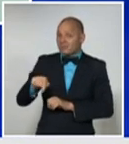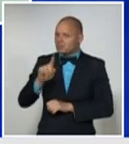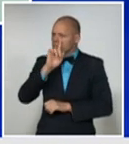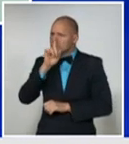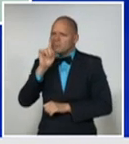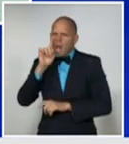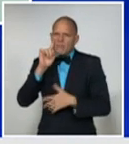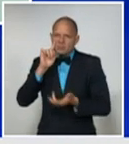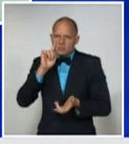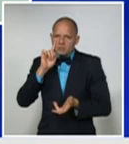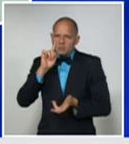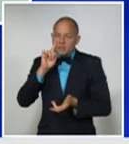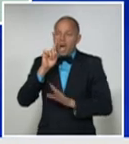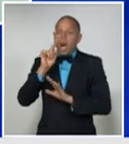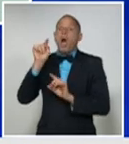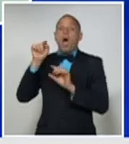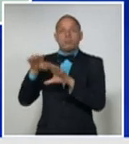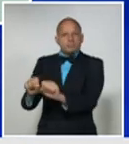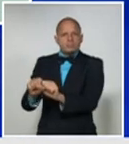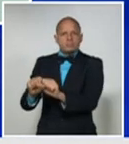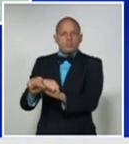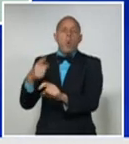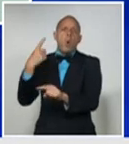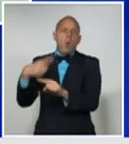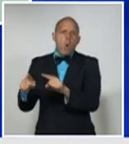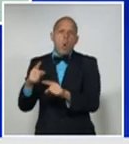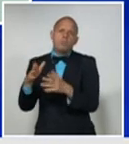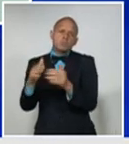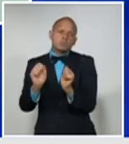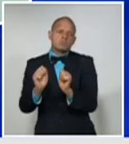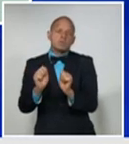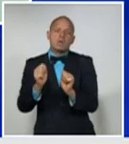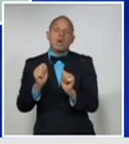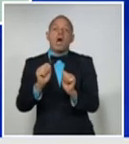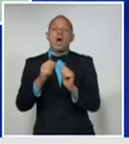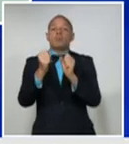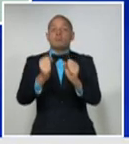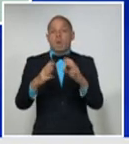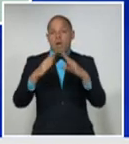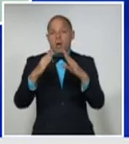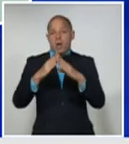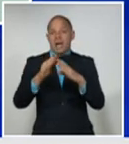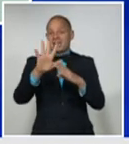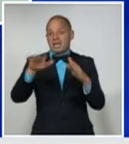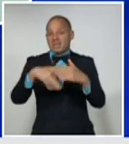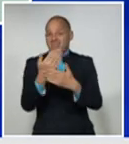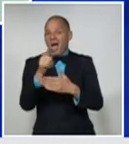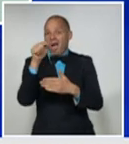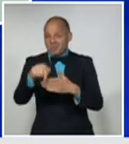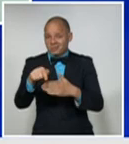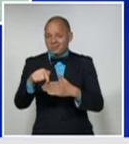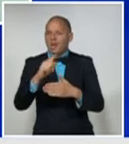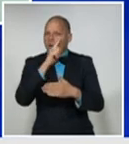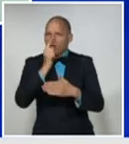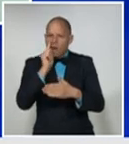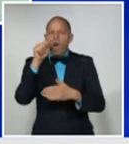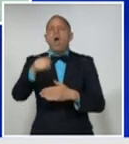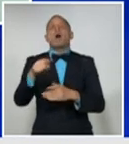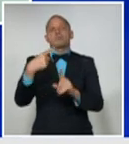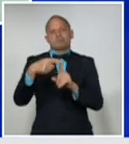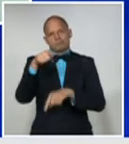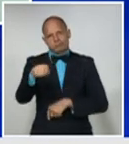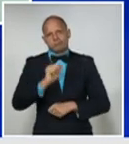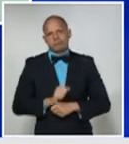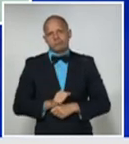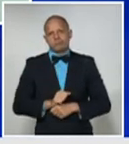al 5.º día. De la provincia de Artemisa, un importado del municipio de